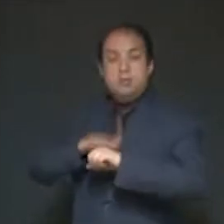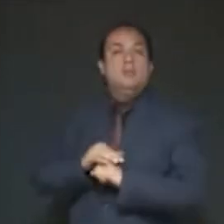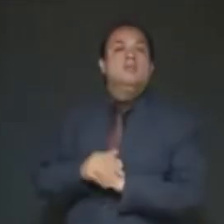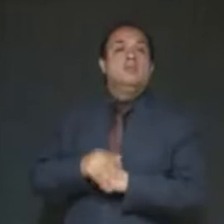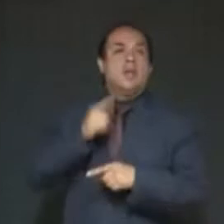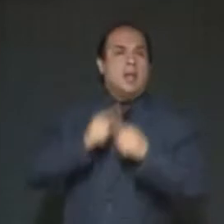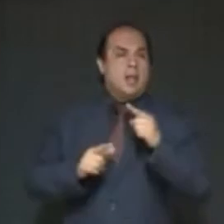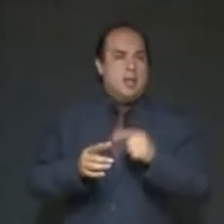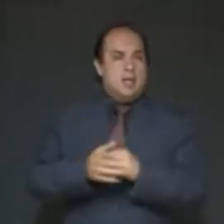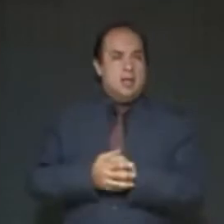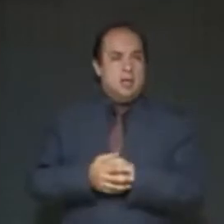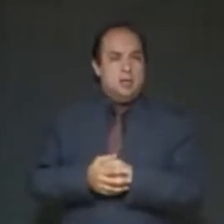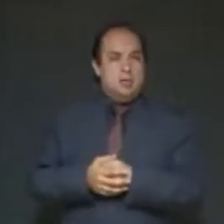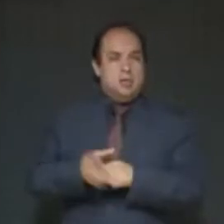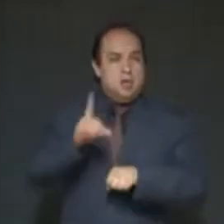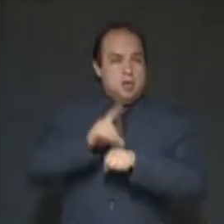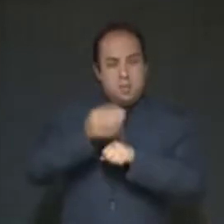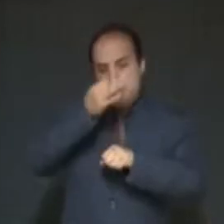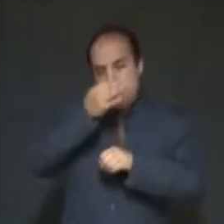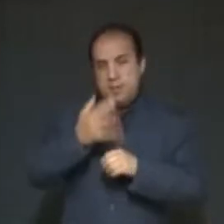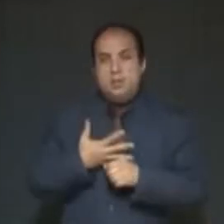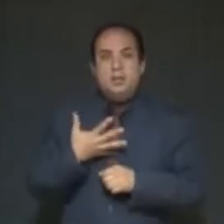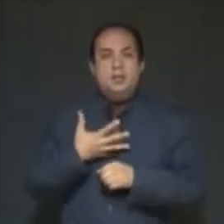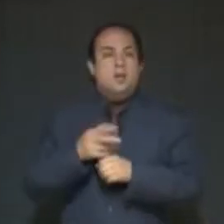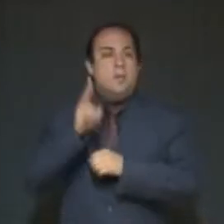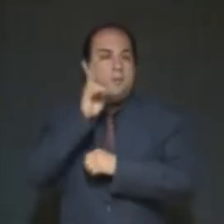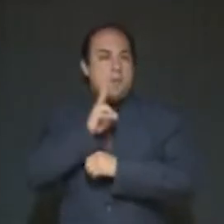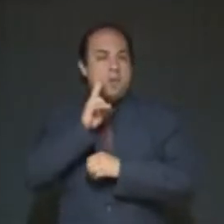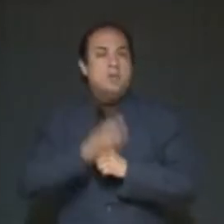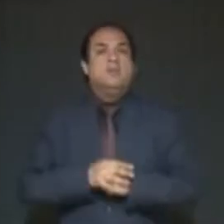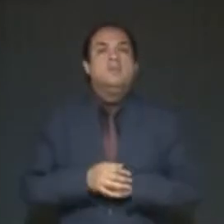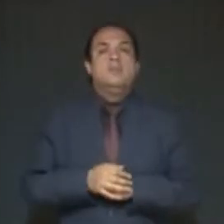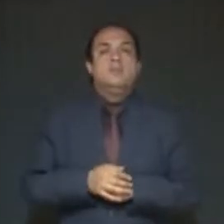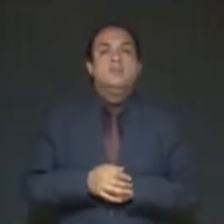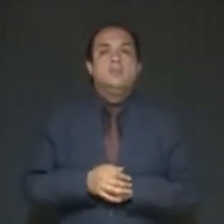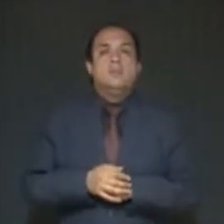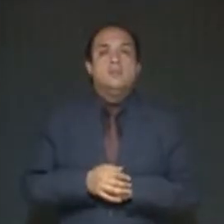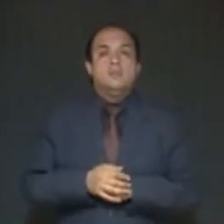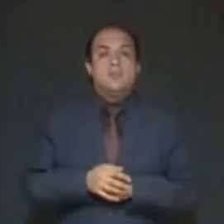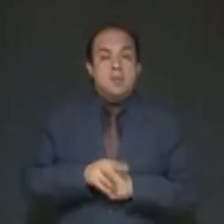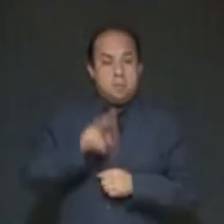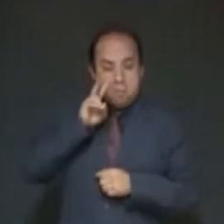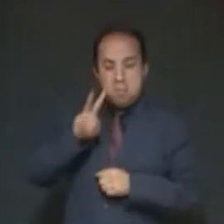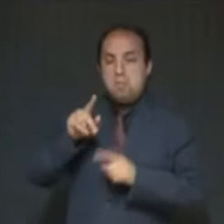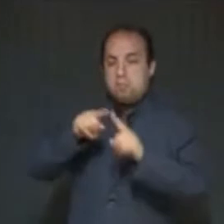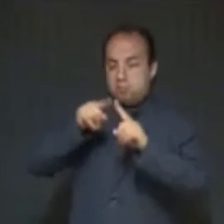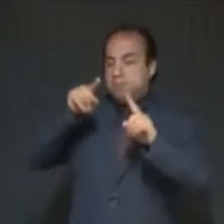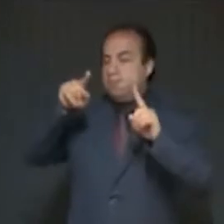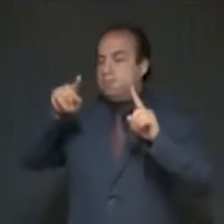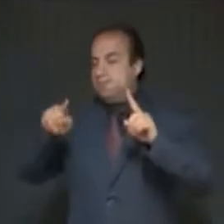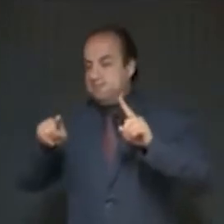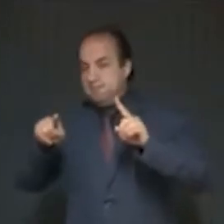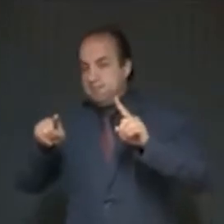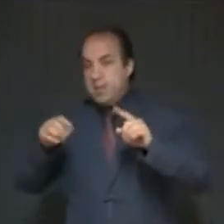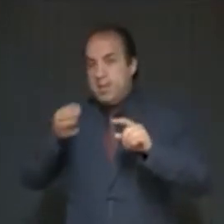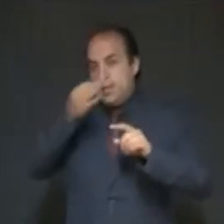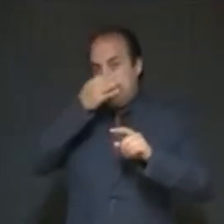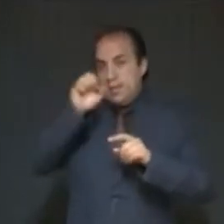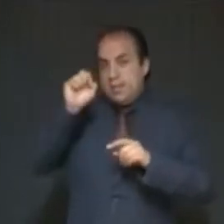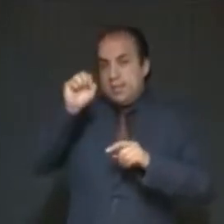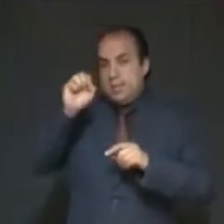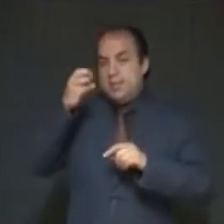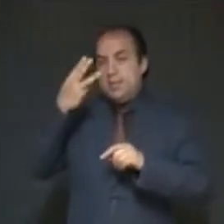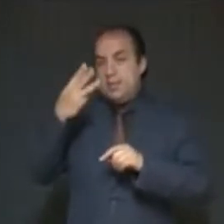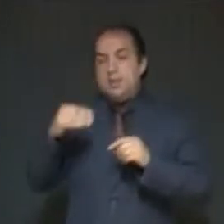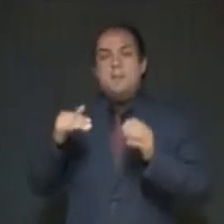recientes por la confirmación de pruebas ante el Sisbert, quitando los últimos 12 días, podemos ver ya una reducción desde nuestro máximo de cerca de 63 mil casos